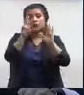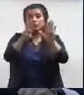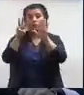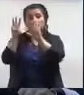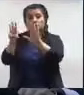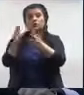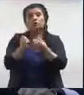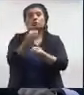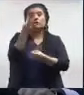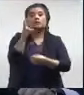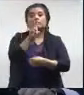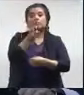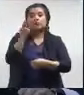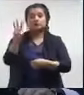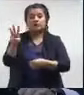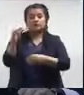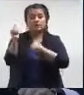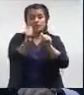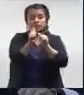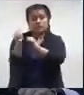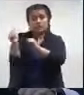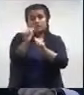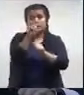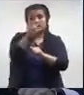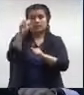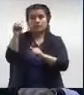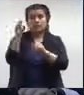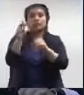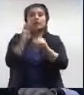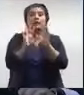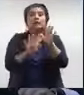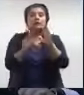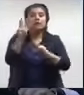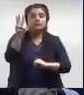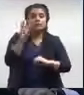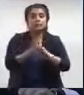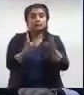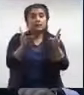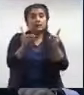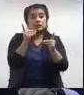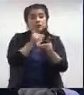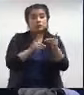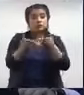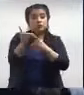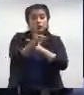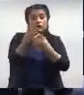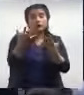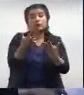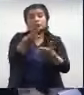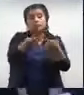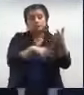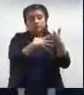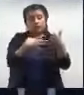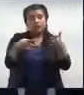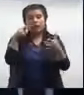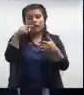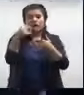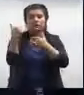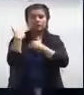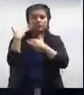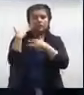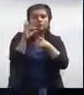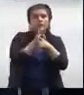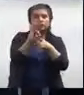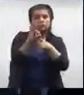000588, de fecha 23 de abril del 2013. Dirección de Planificación es la responsable de la funcionalidad del sistema